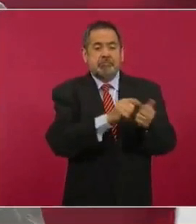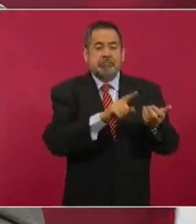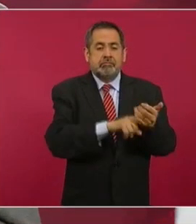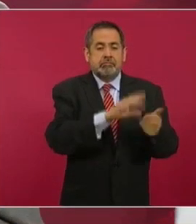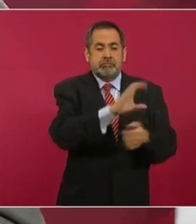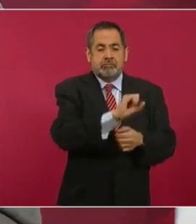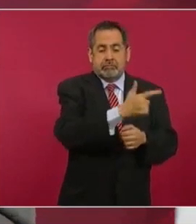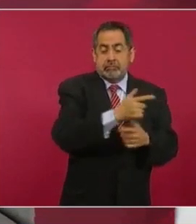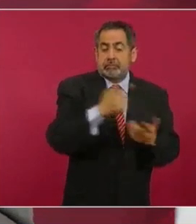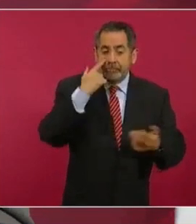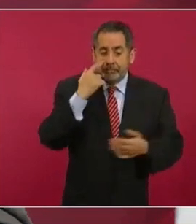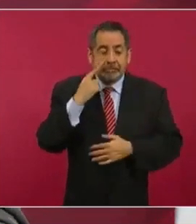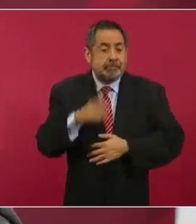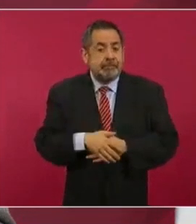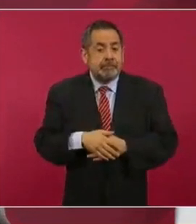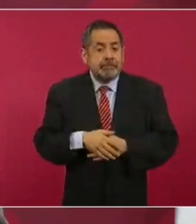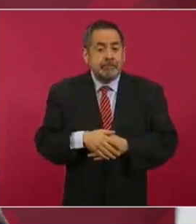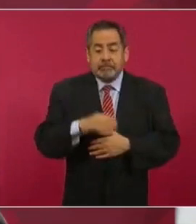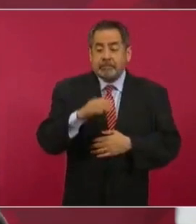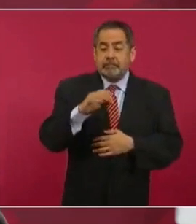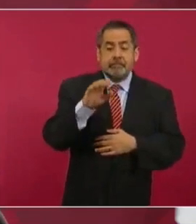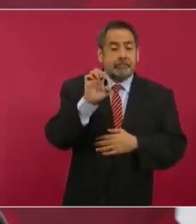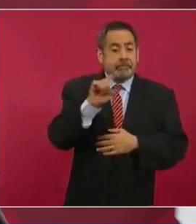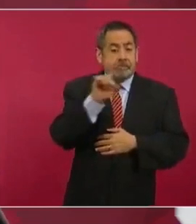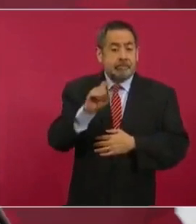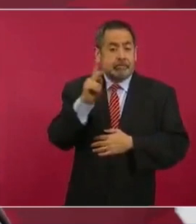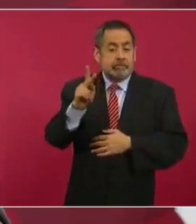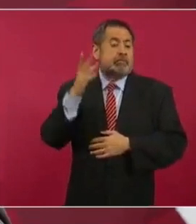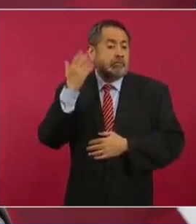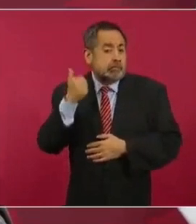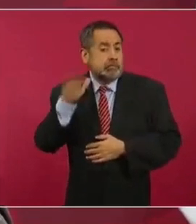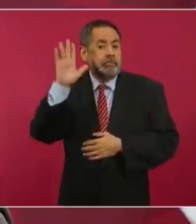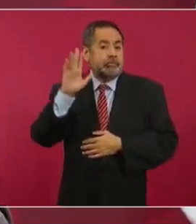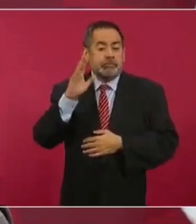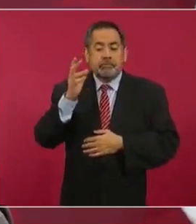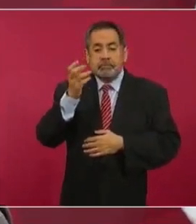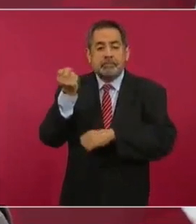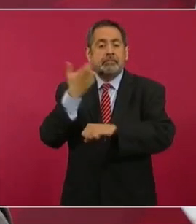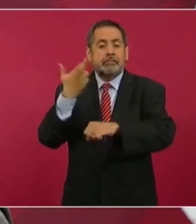Zedillo fue secretario de Educación Pública